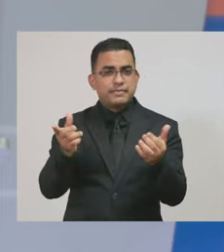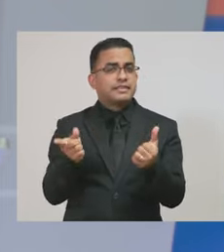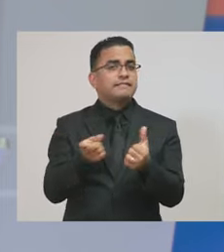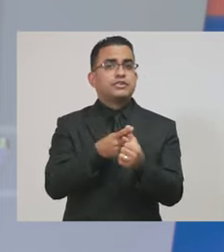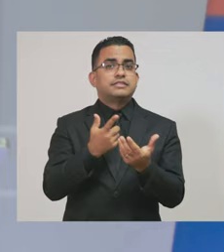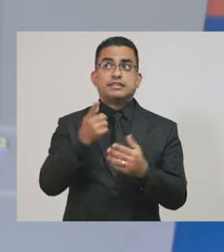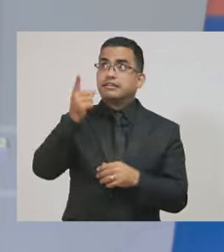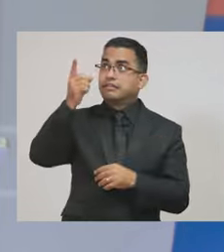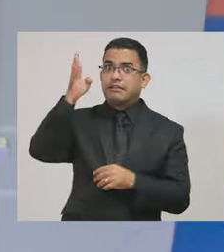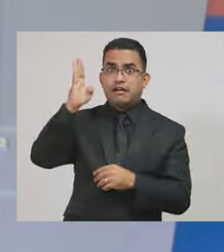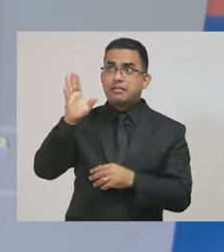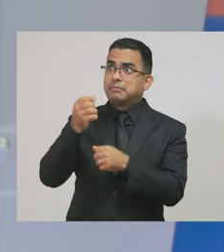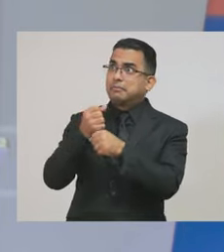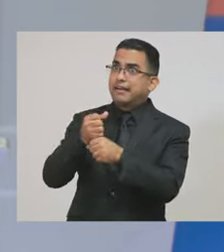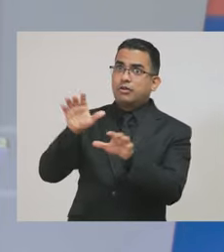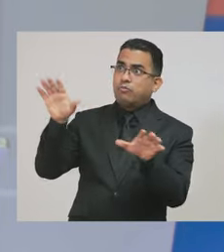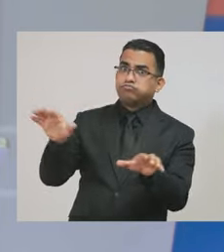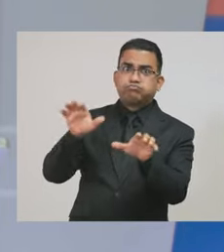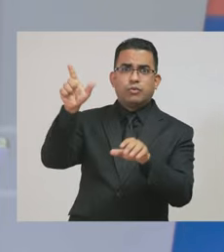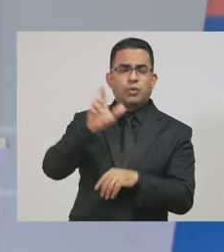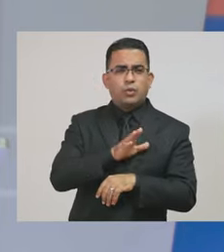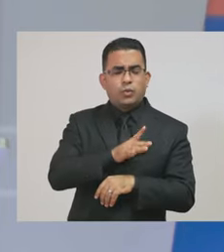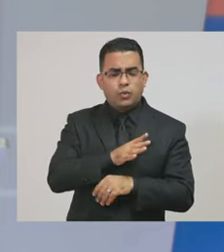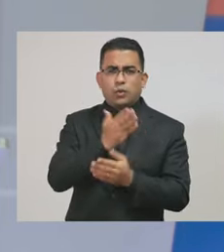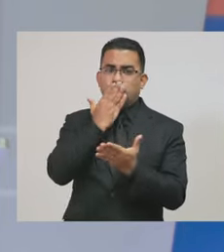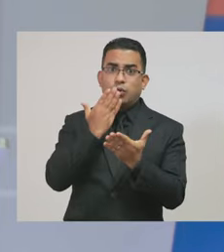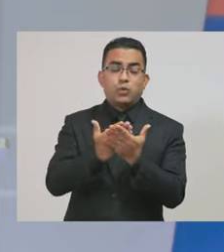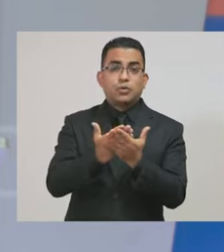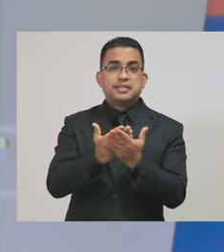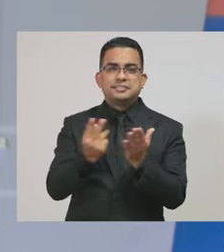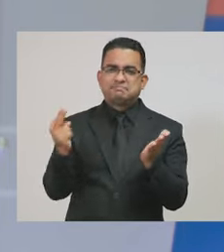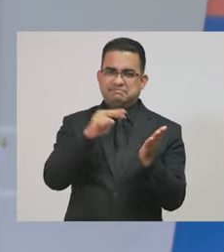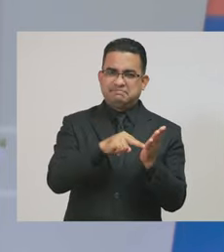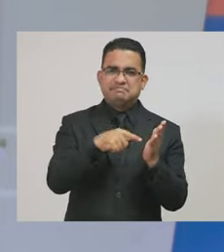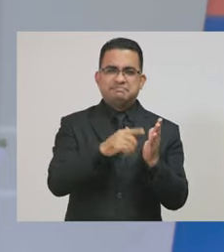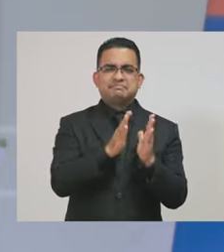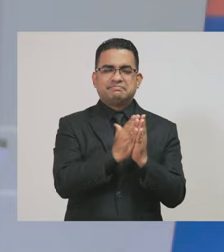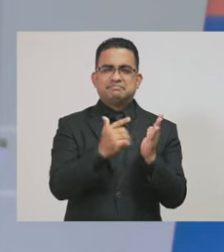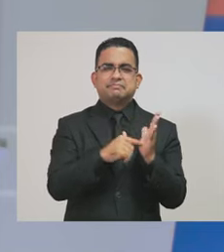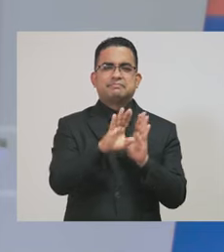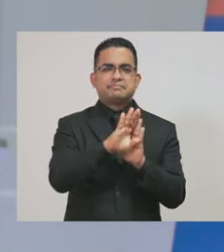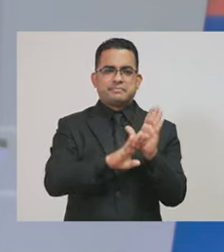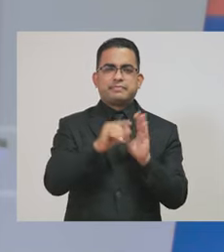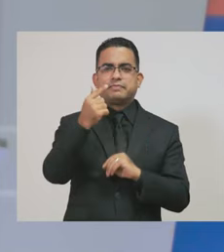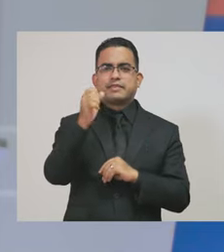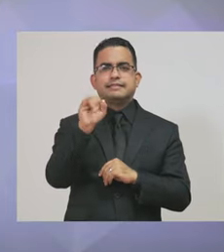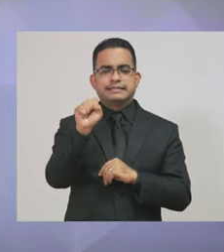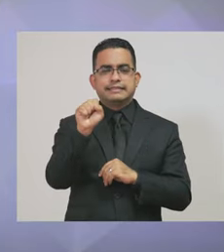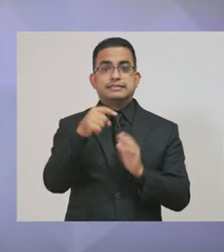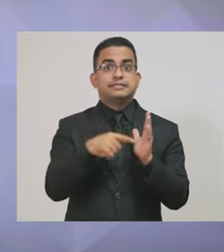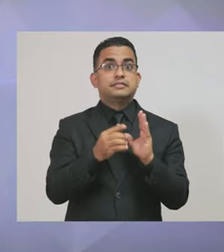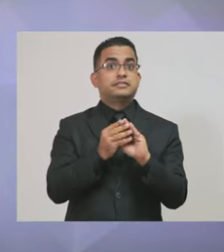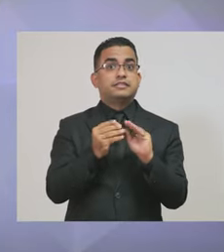autoridades en primer lugar todo lo que dios hace es muy bueno y nos remontamos al primer capítulo